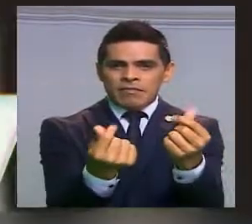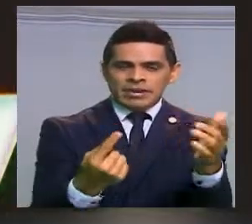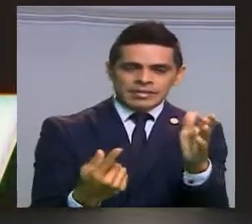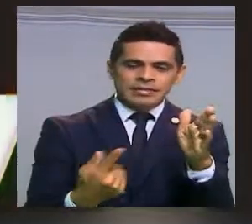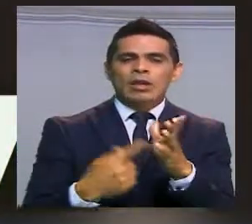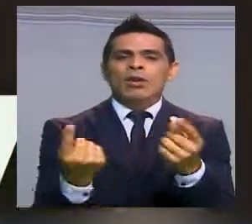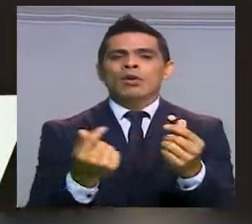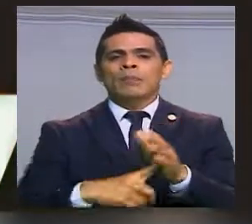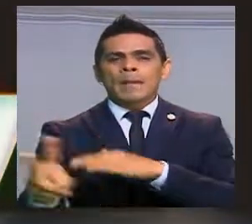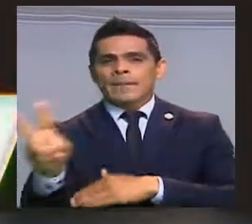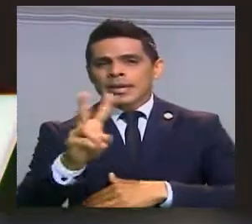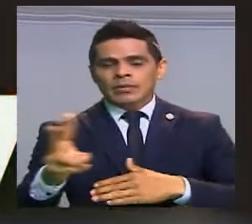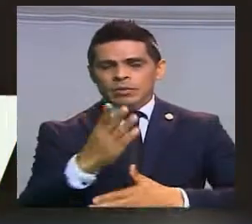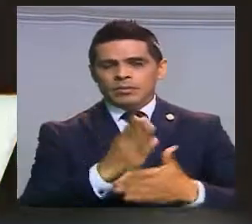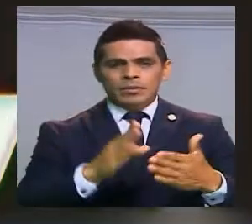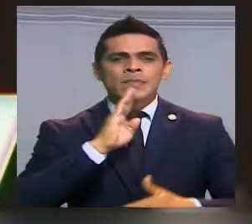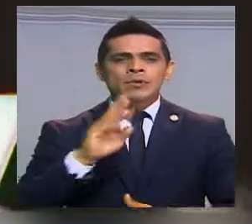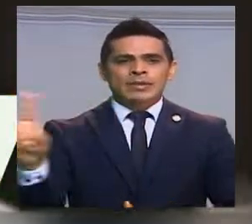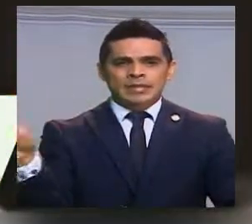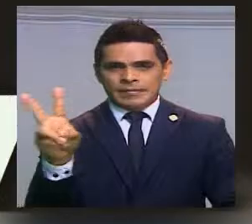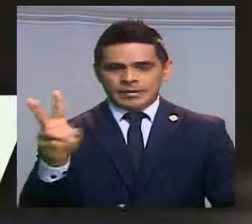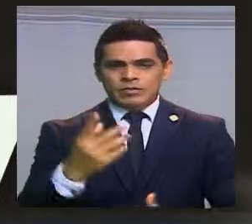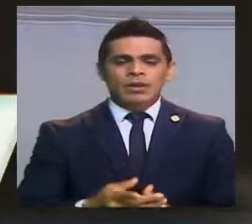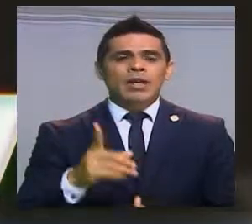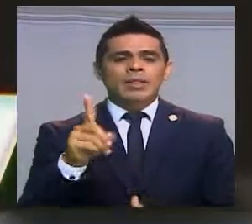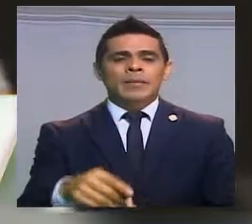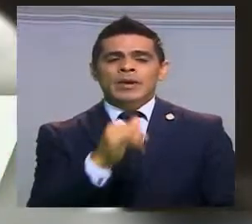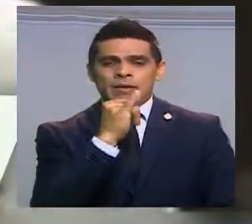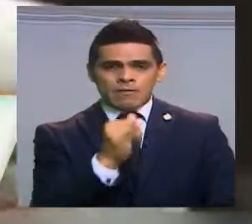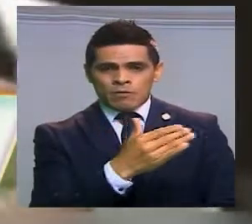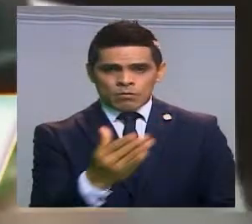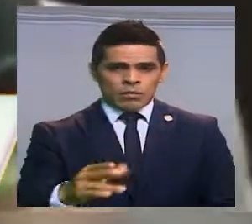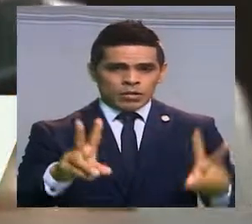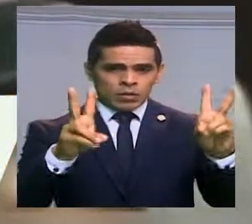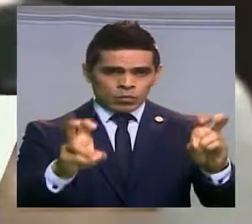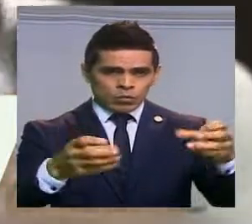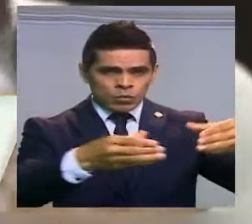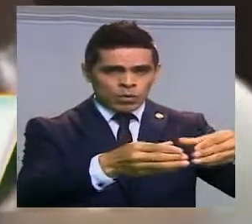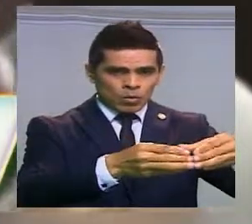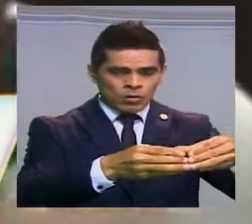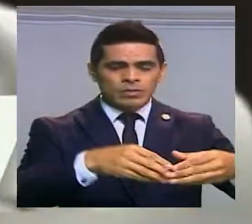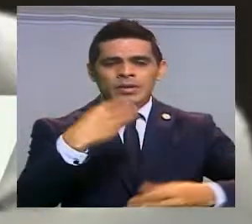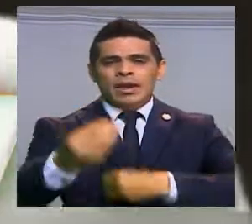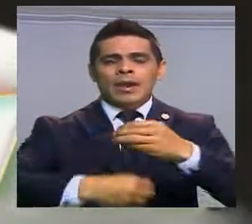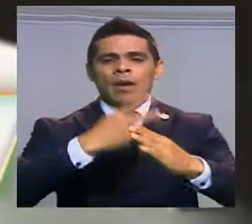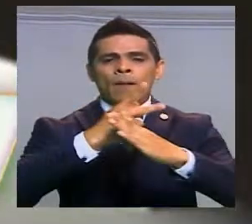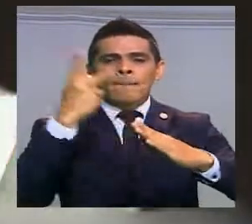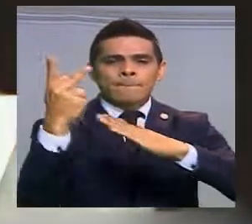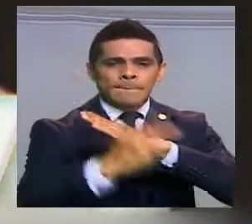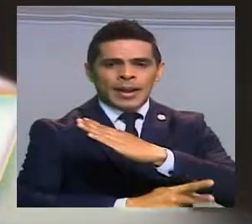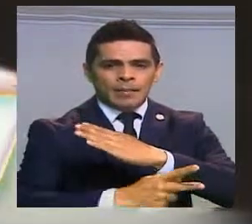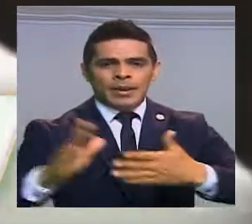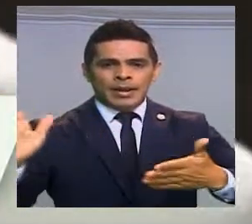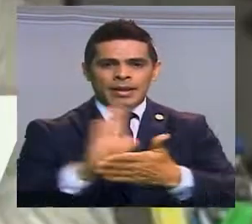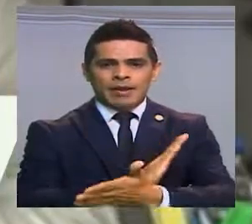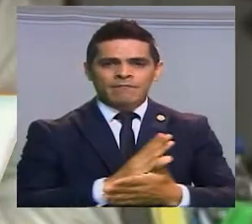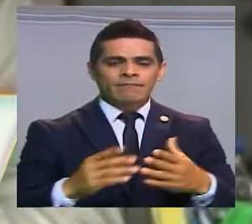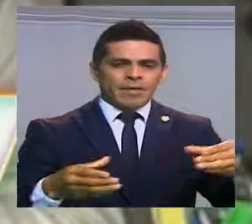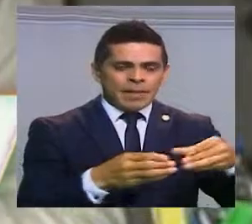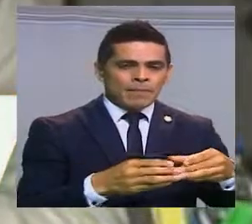venezolana a través del Banco Central. De igual manera, aseguró que en esta nueva etapa se impulsará un plan para la erradicación de